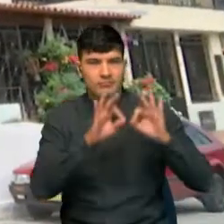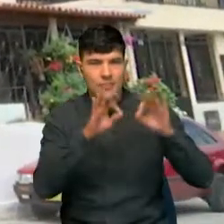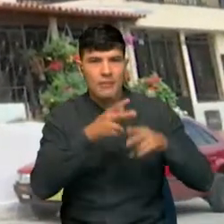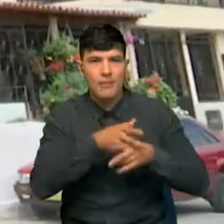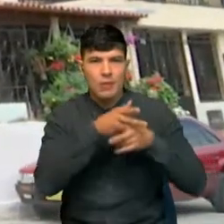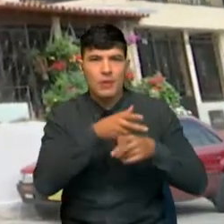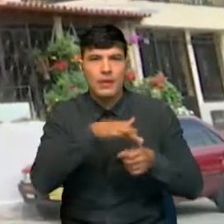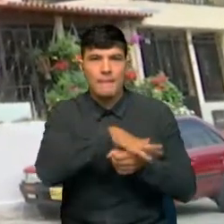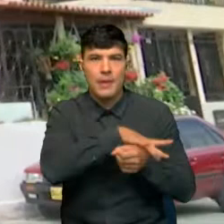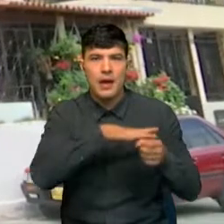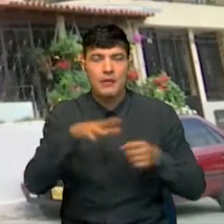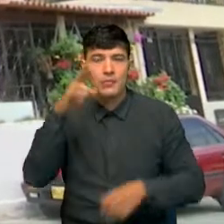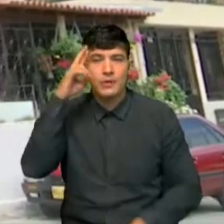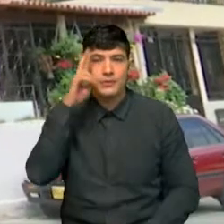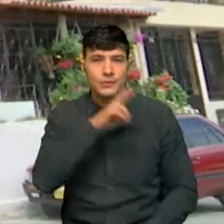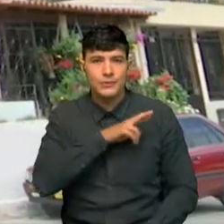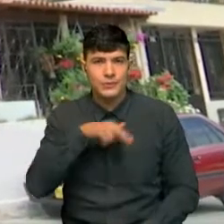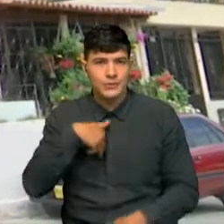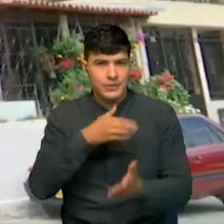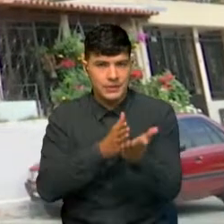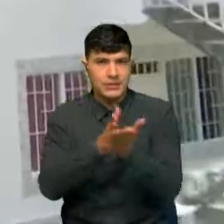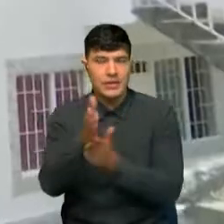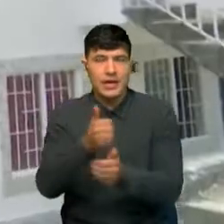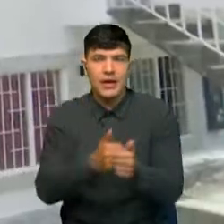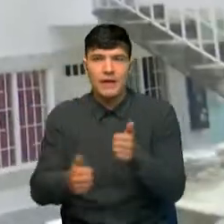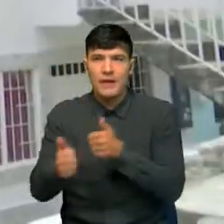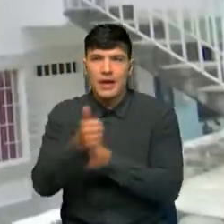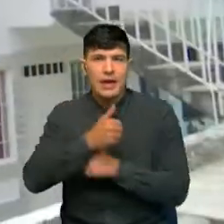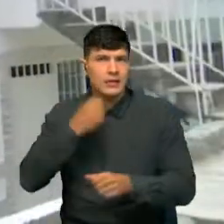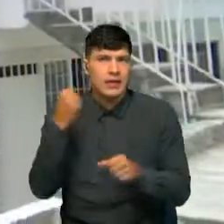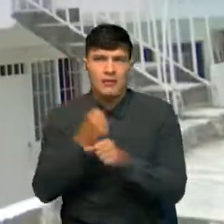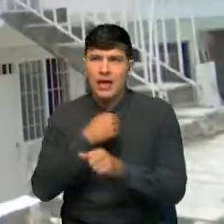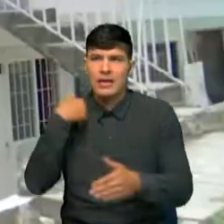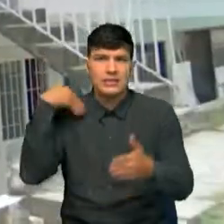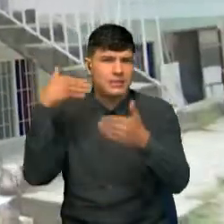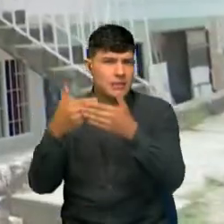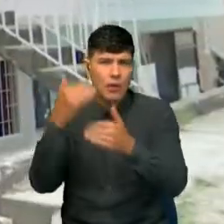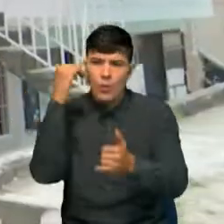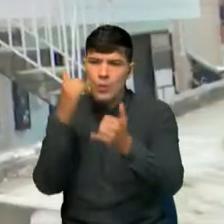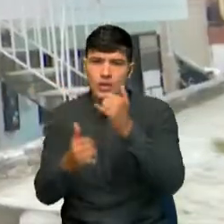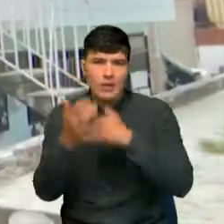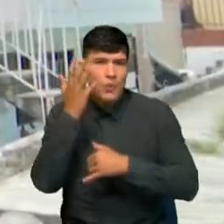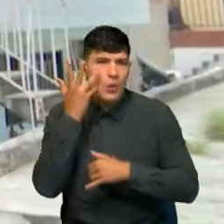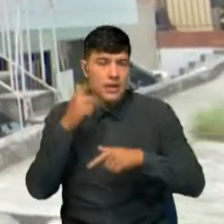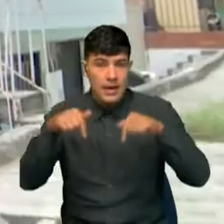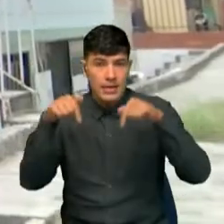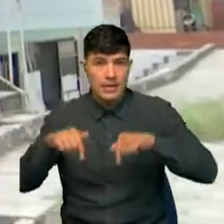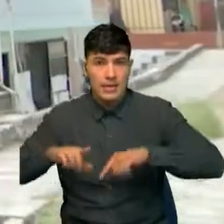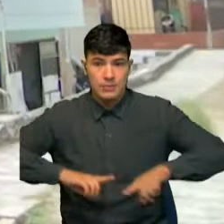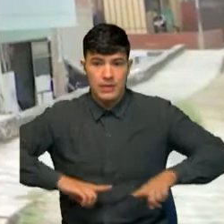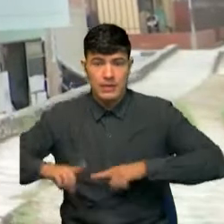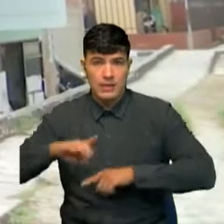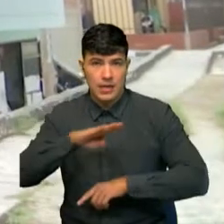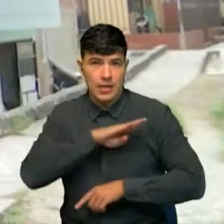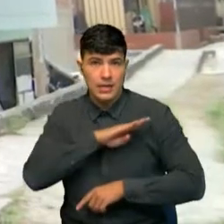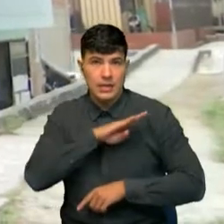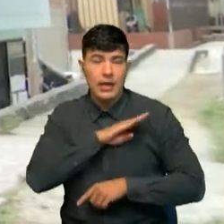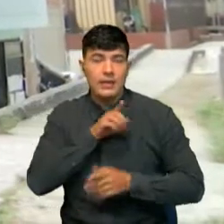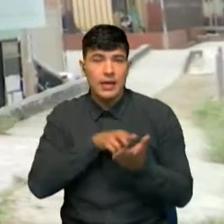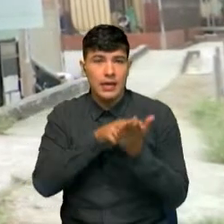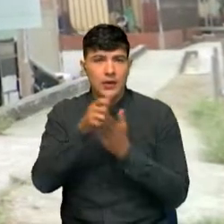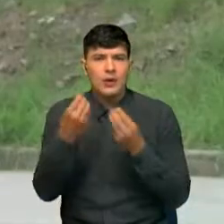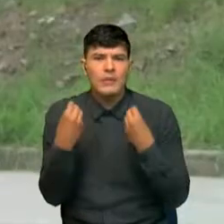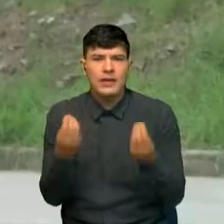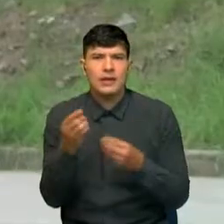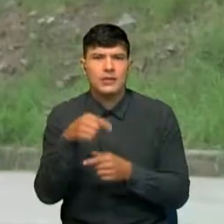forma seguimos avanzando, vamos a trabajar hasta el último día de esta administración para lograr que nuestros gironeses tengan las